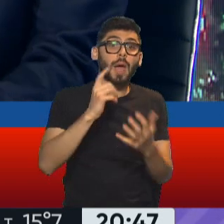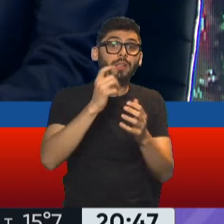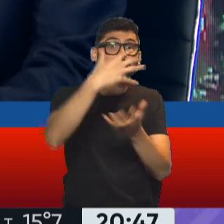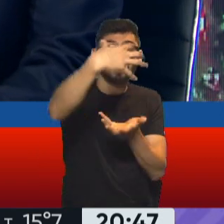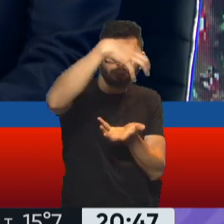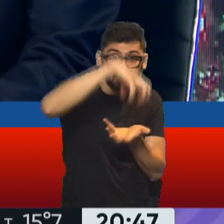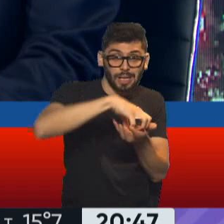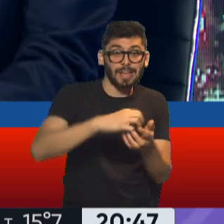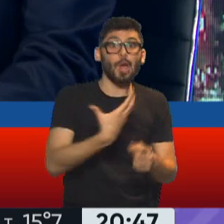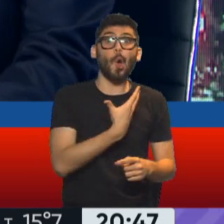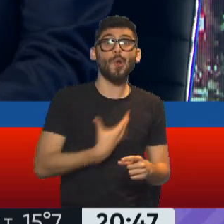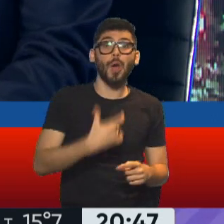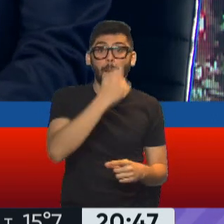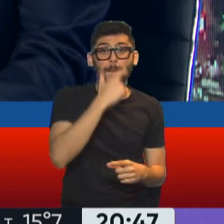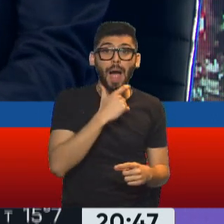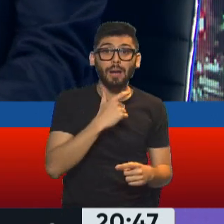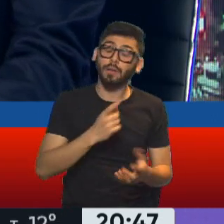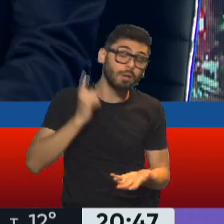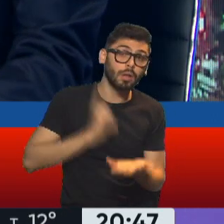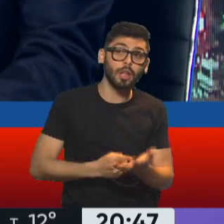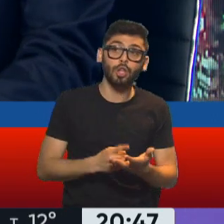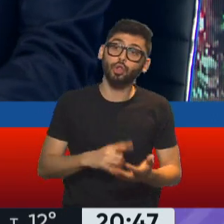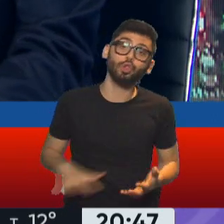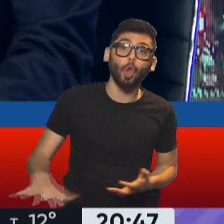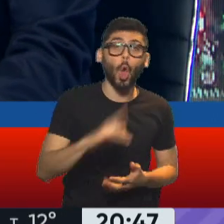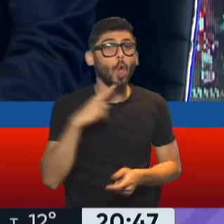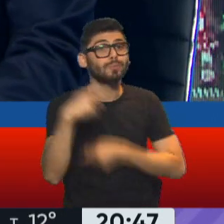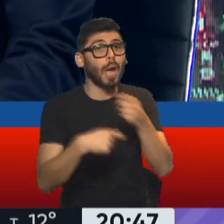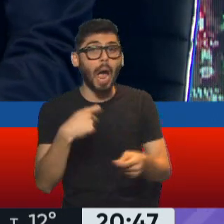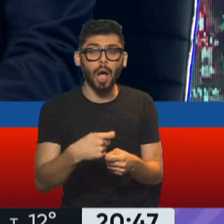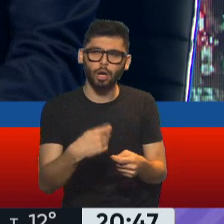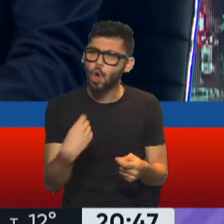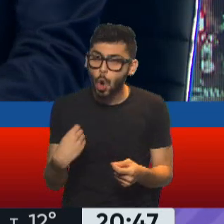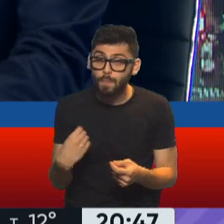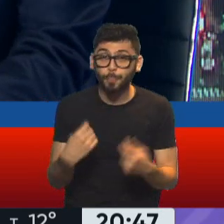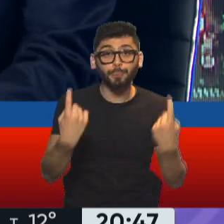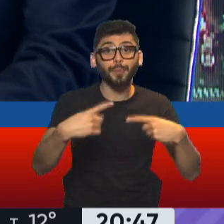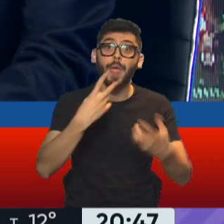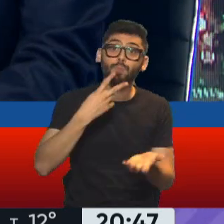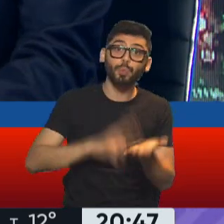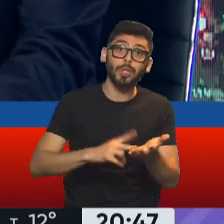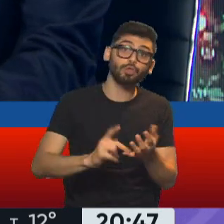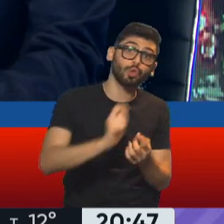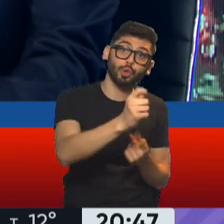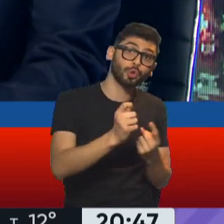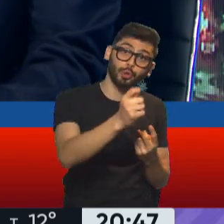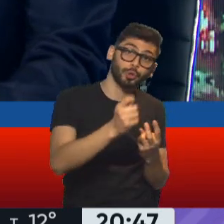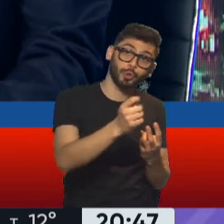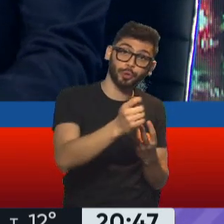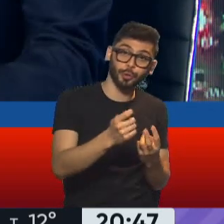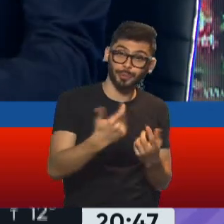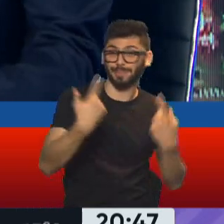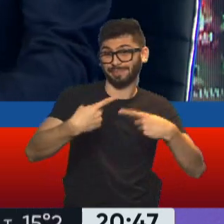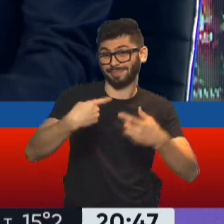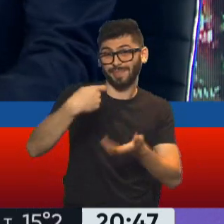concesionarias y el gobierno de Macri es que la paguemos todos. ¿Cómo la vamos a pagar todos? En la tarifa del peaje. Y para eso, ¿qué proponen? Que la tarifa